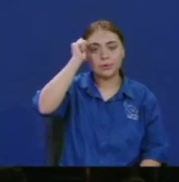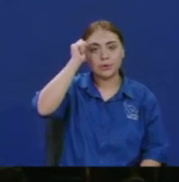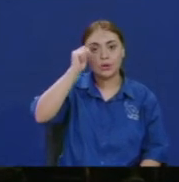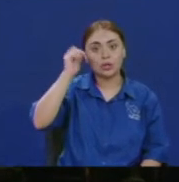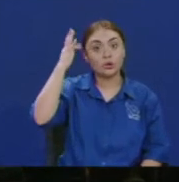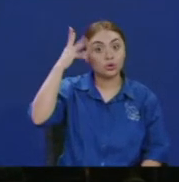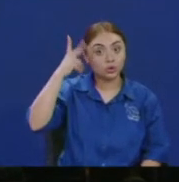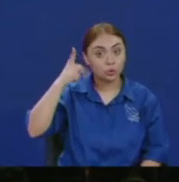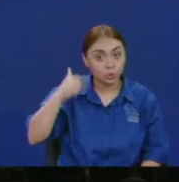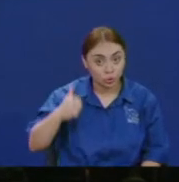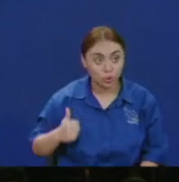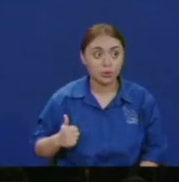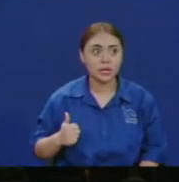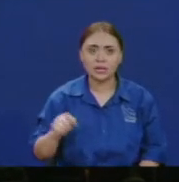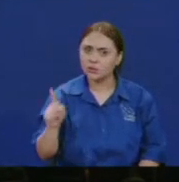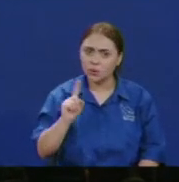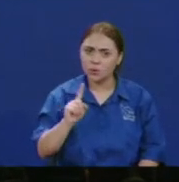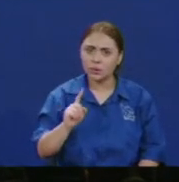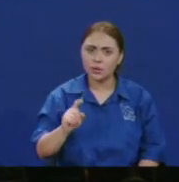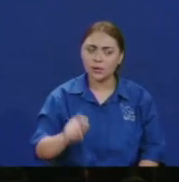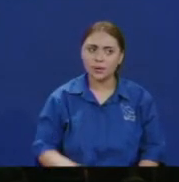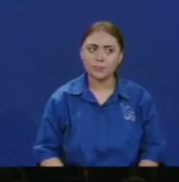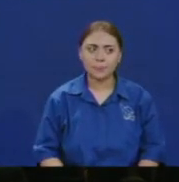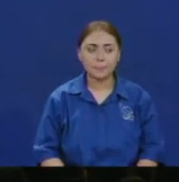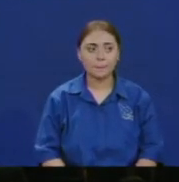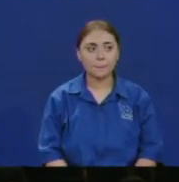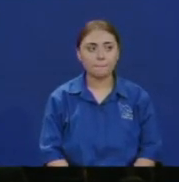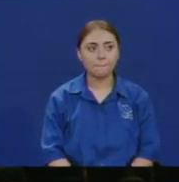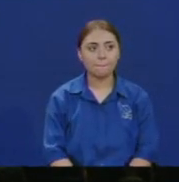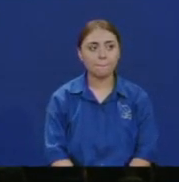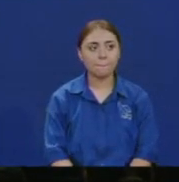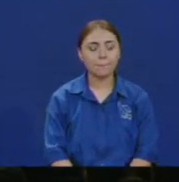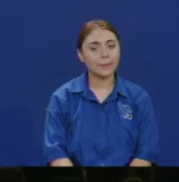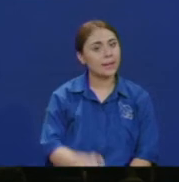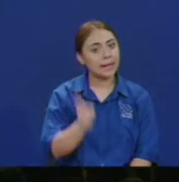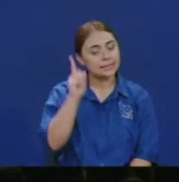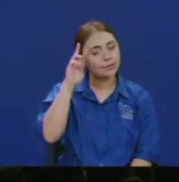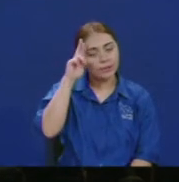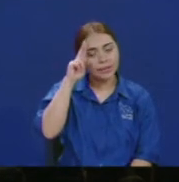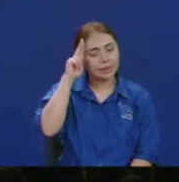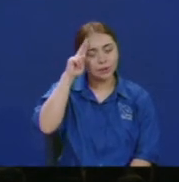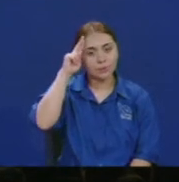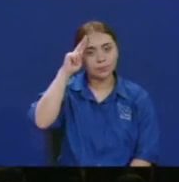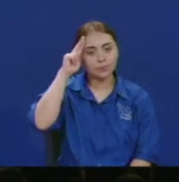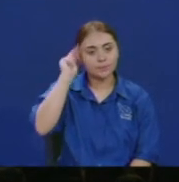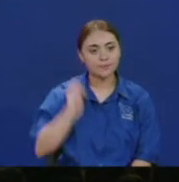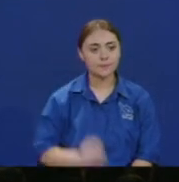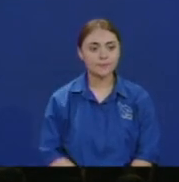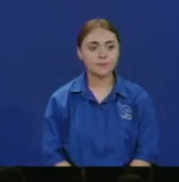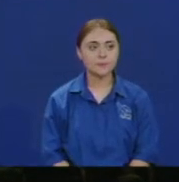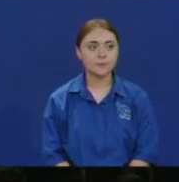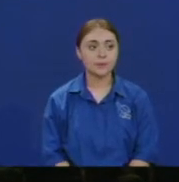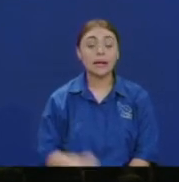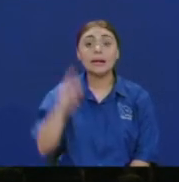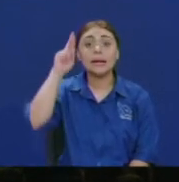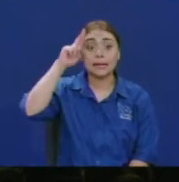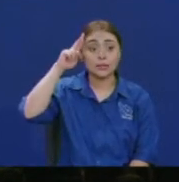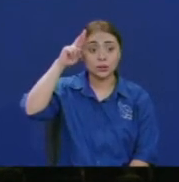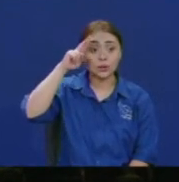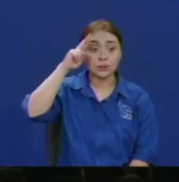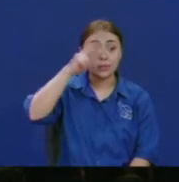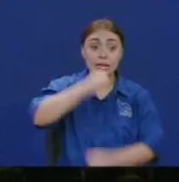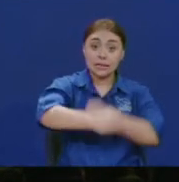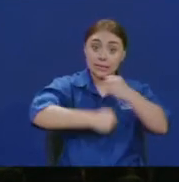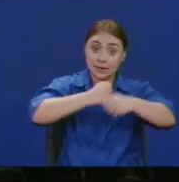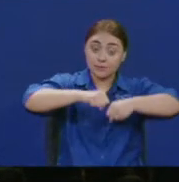tarde. No, ese no es el fruto. Esa no es la razón del fruto. La razón del fruto